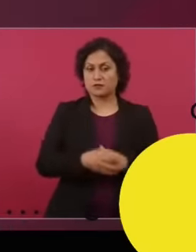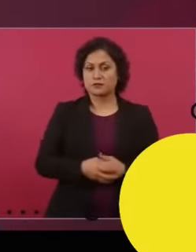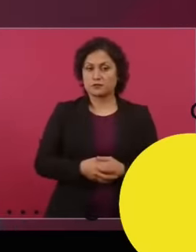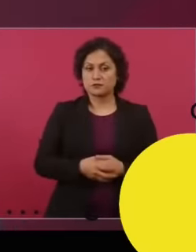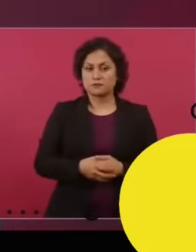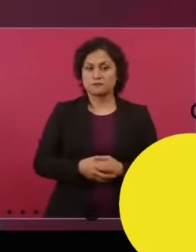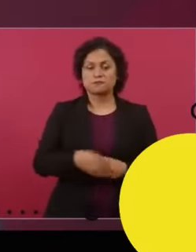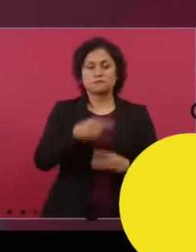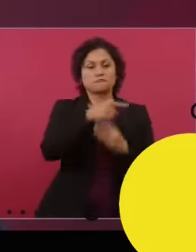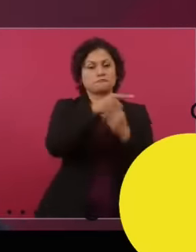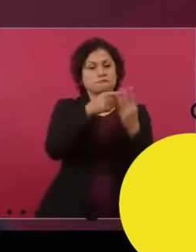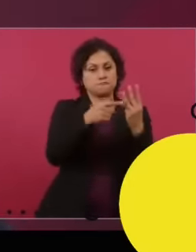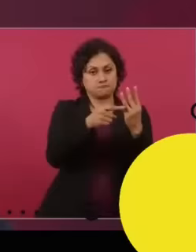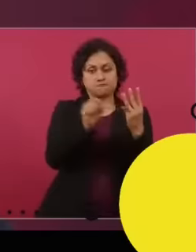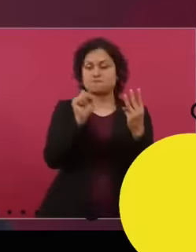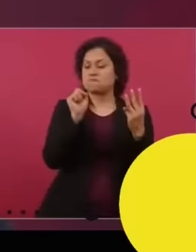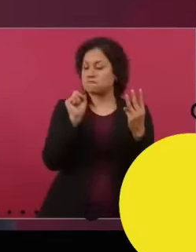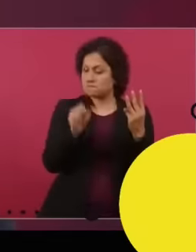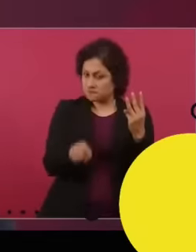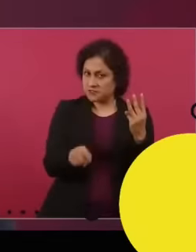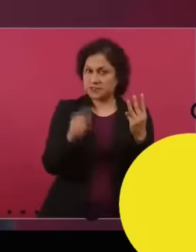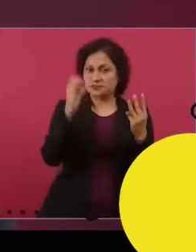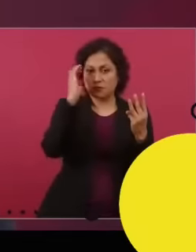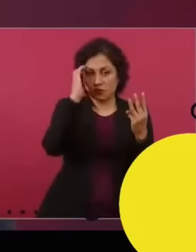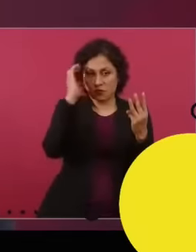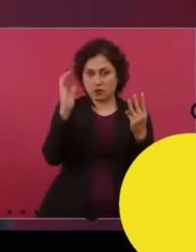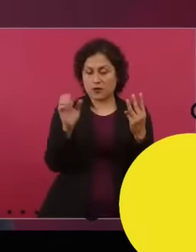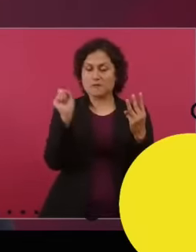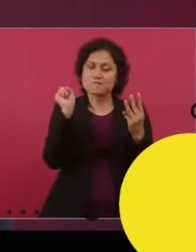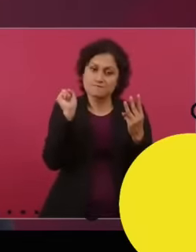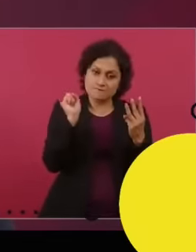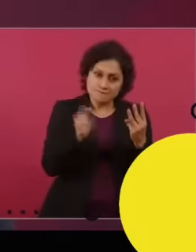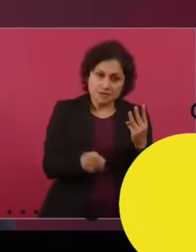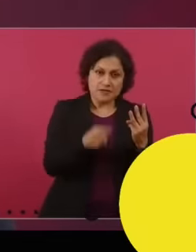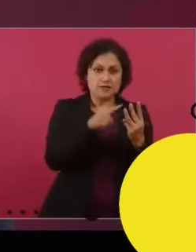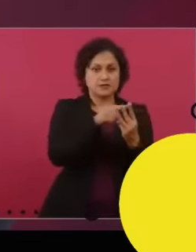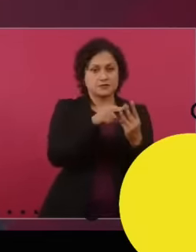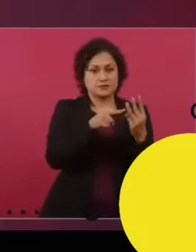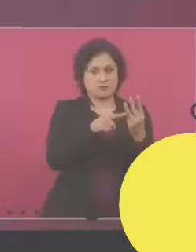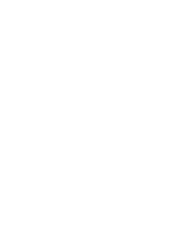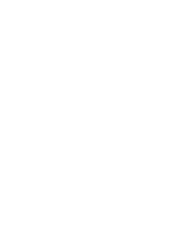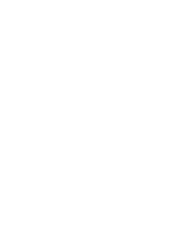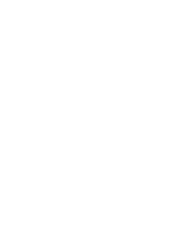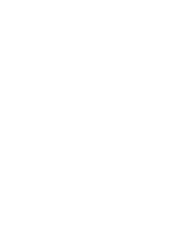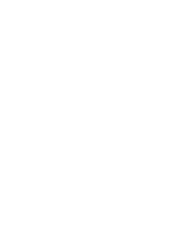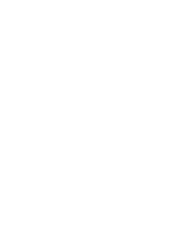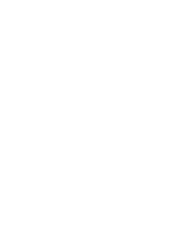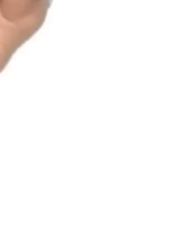En los mismos momentos y términos.